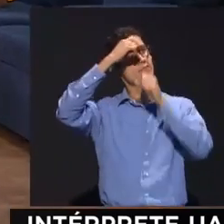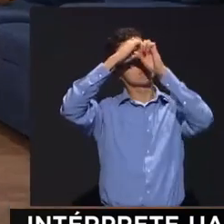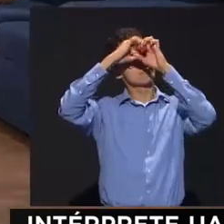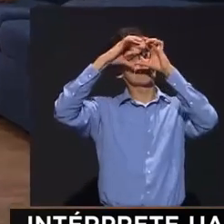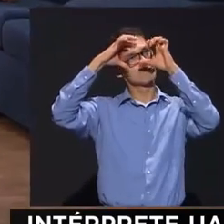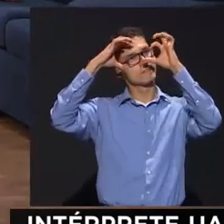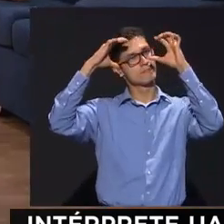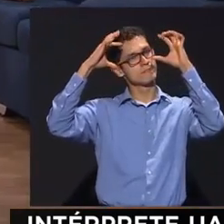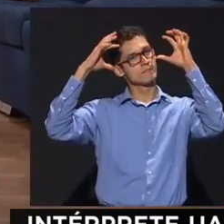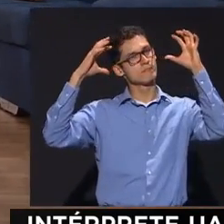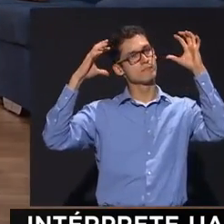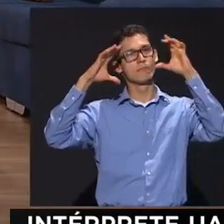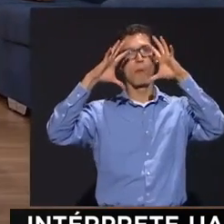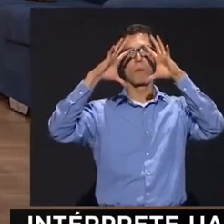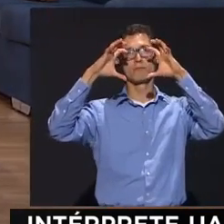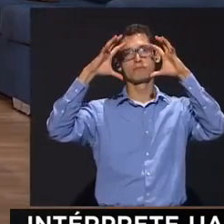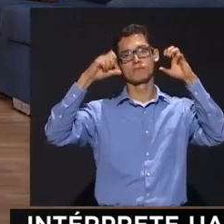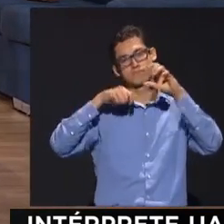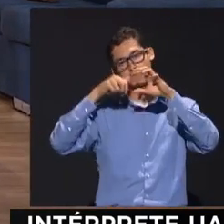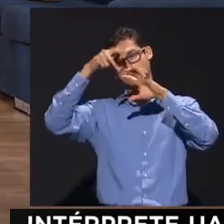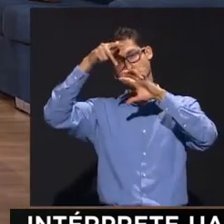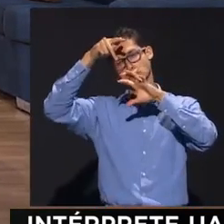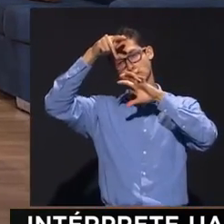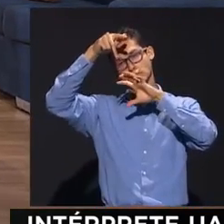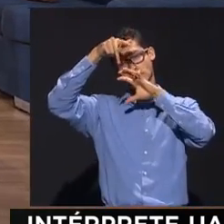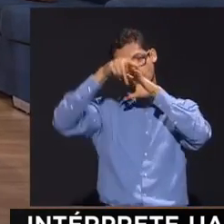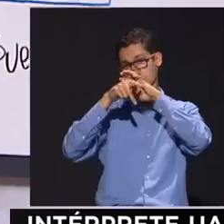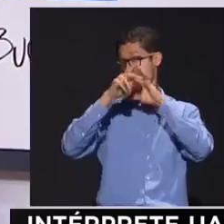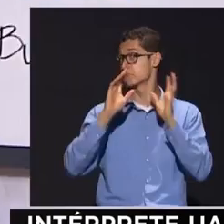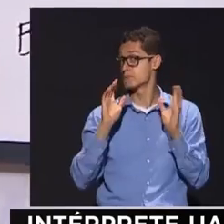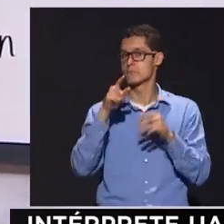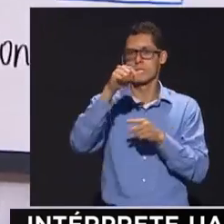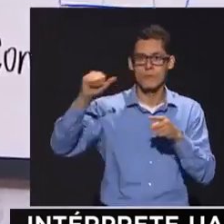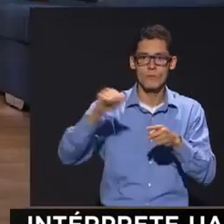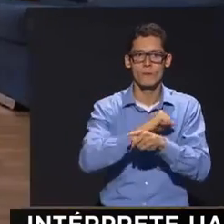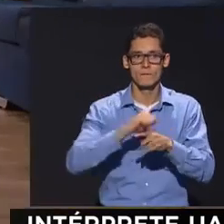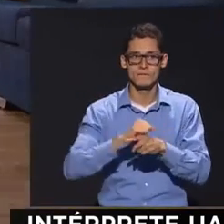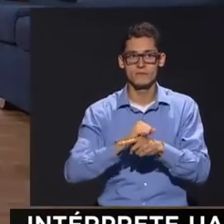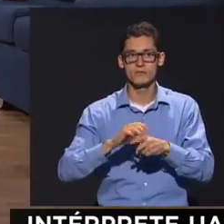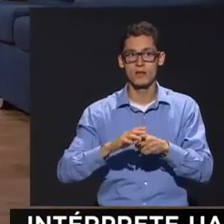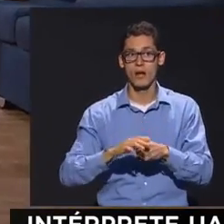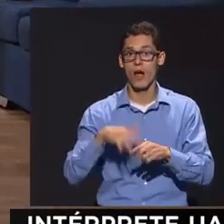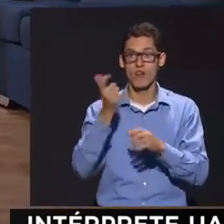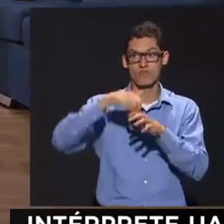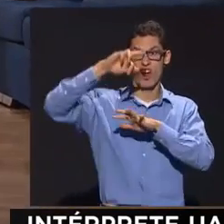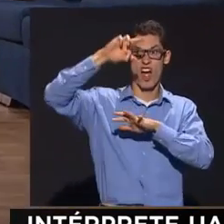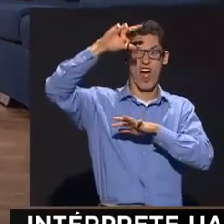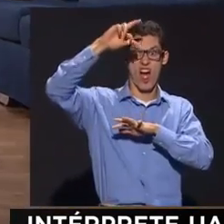imaginación visualice la nube y si yo sigo practicando me sale así